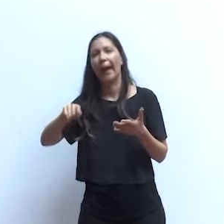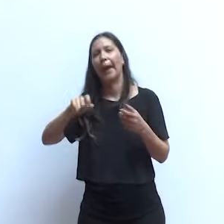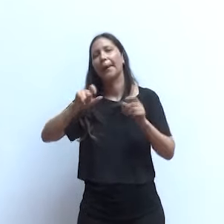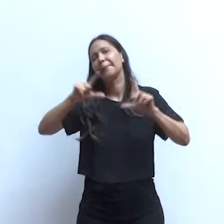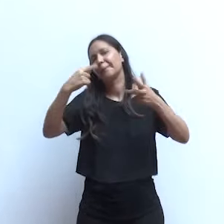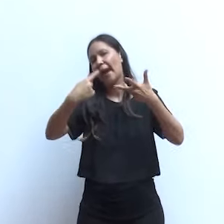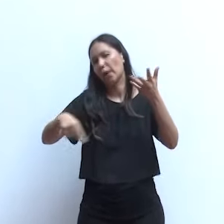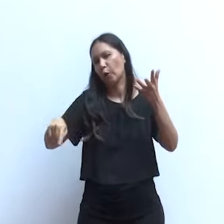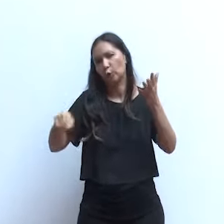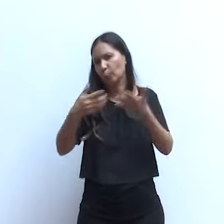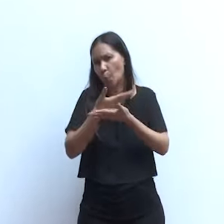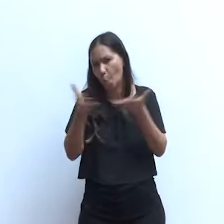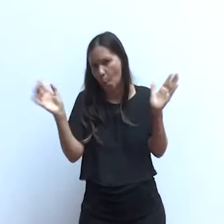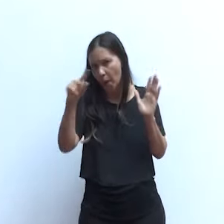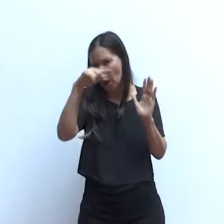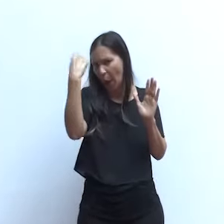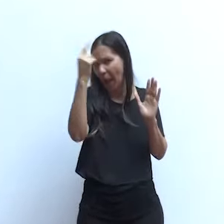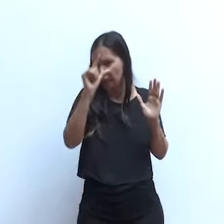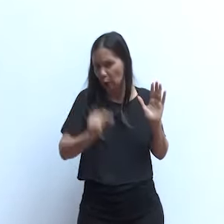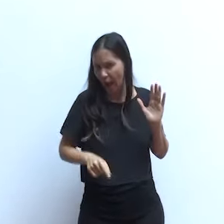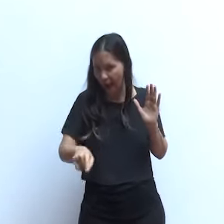nacionales y